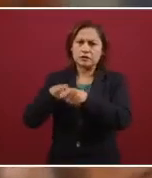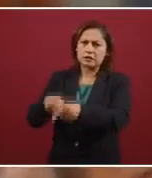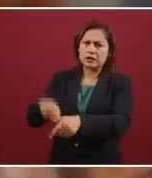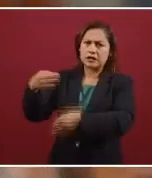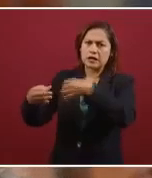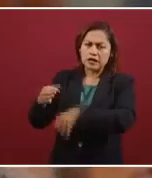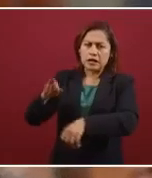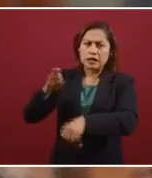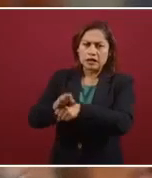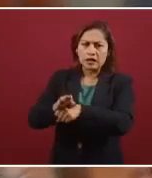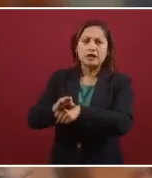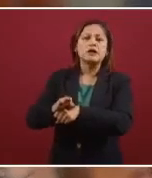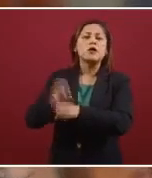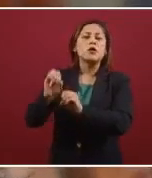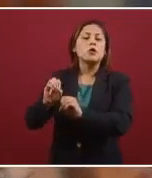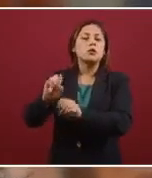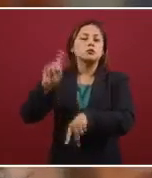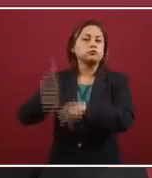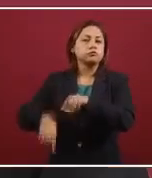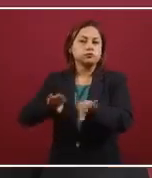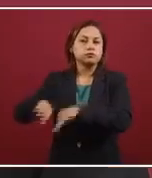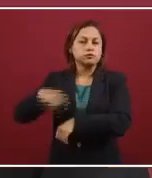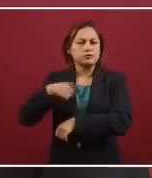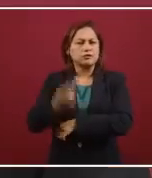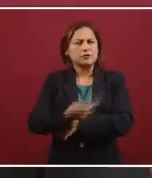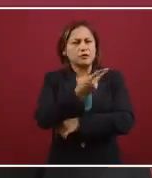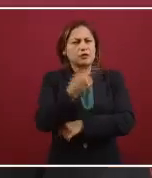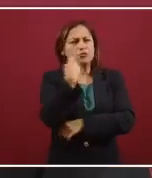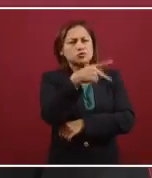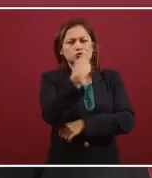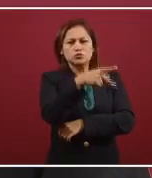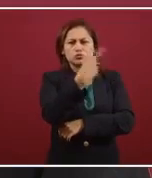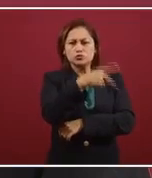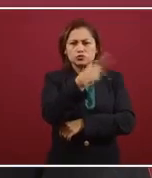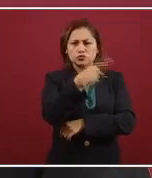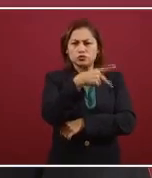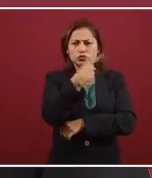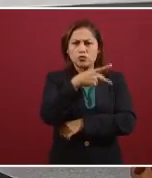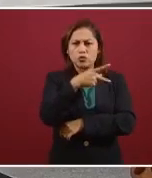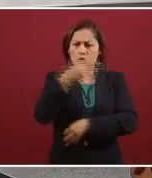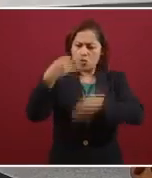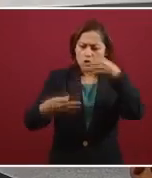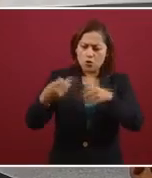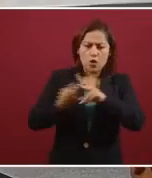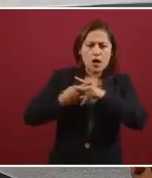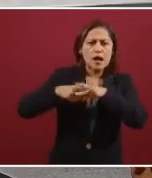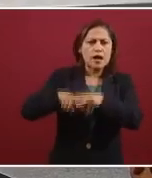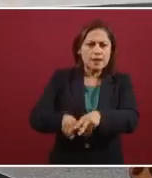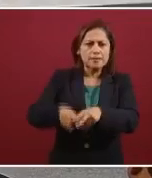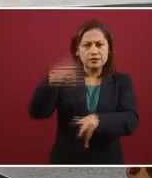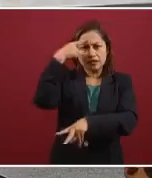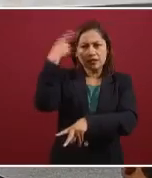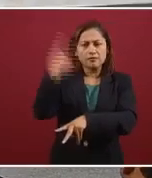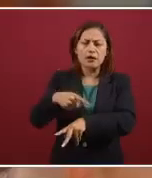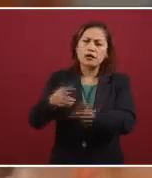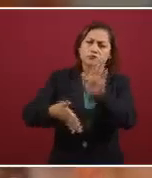cuándo o qué días su gobierno ya empezar a ese trámite para que obviamente empiece esas obras que